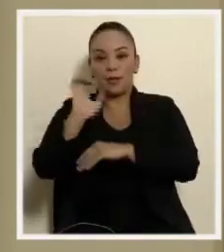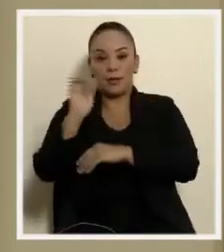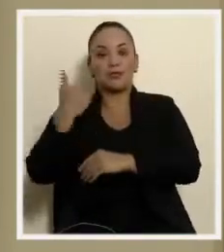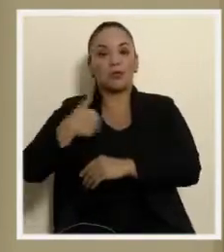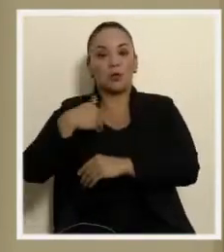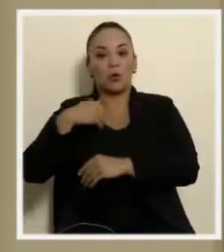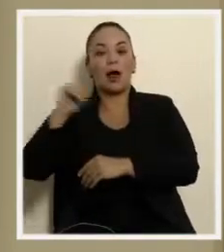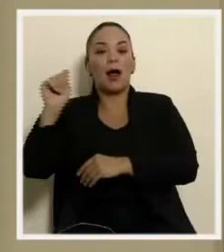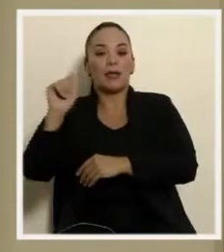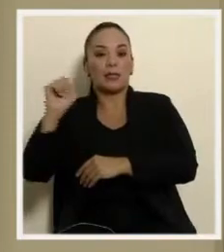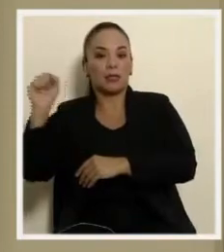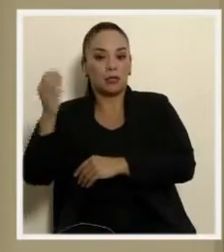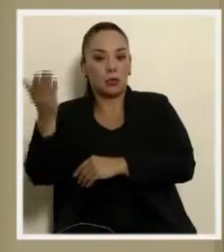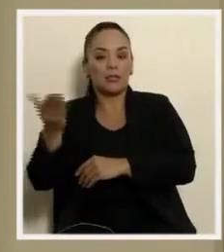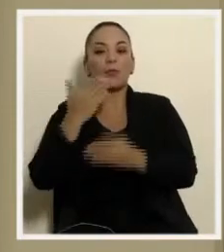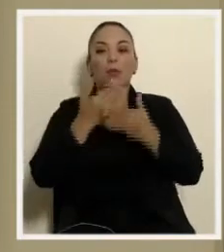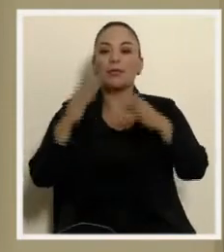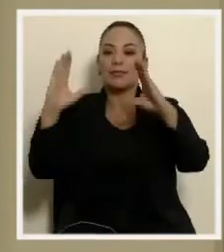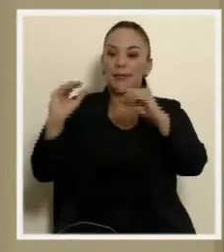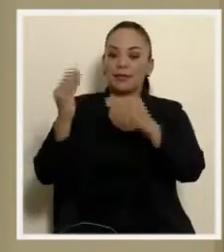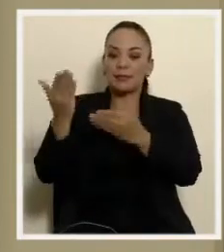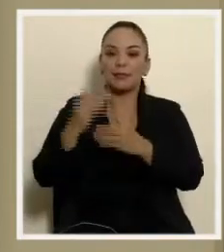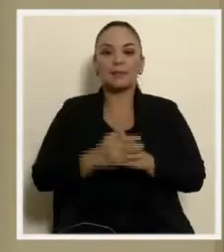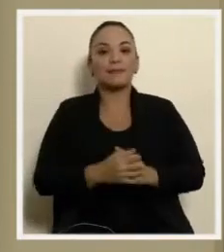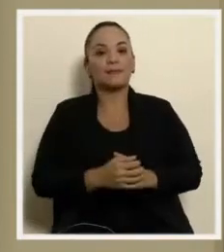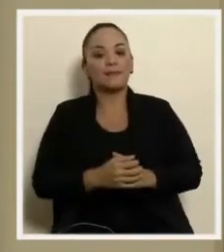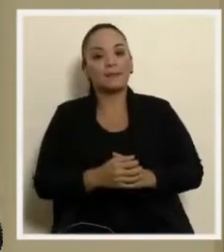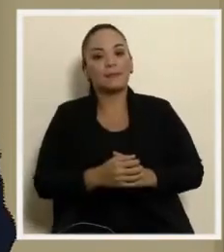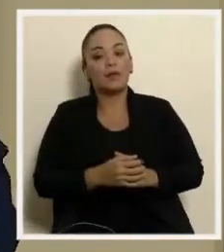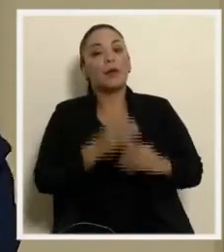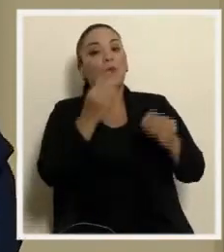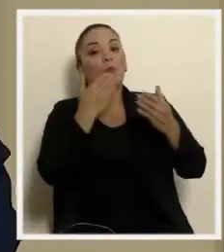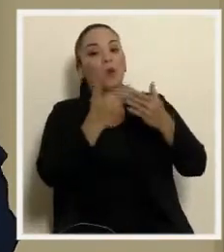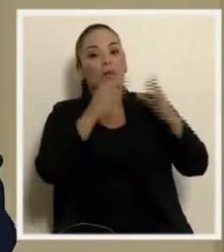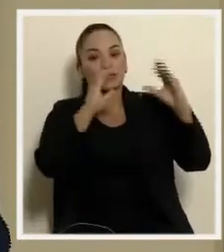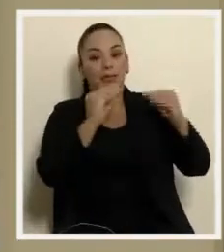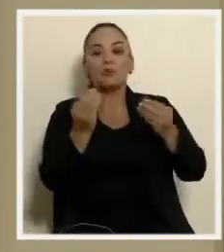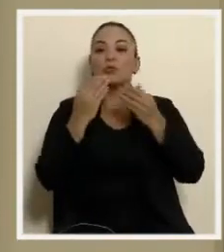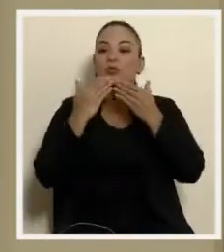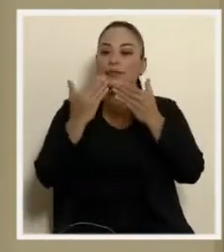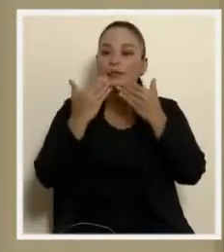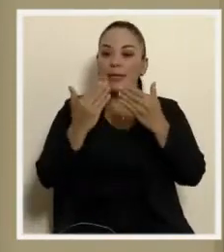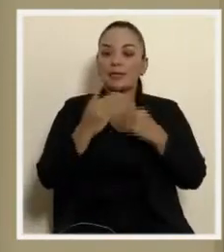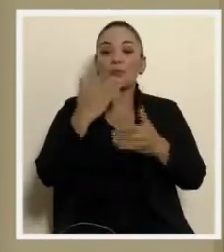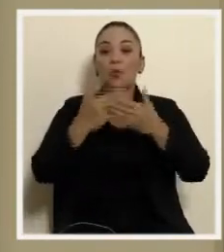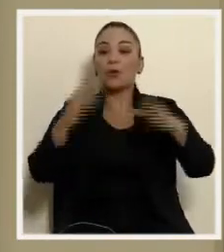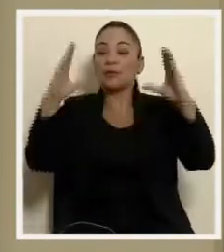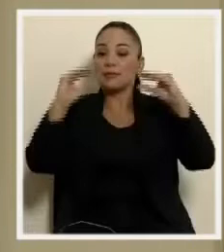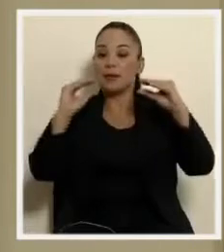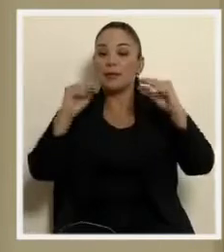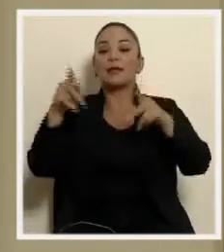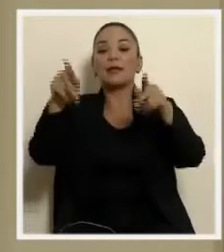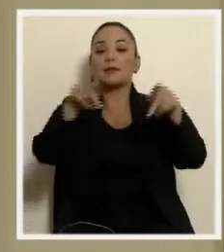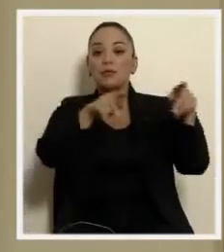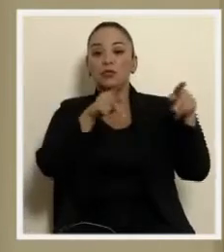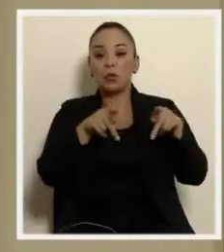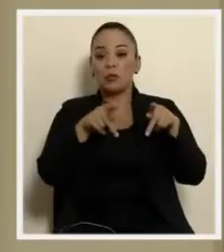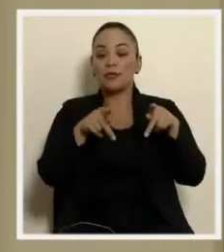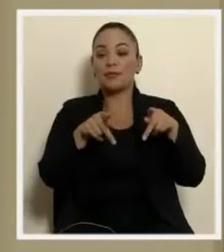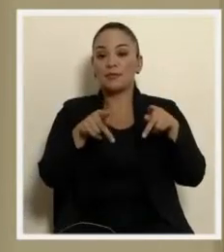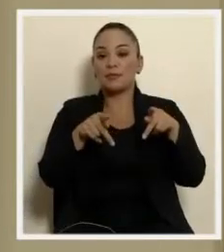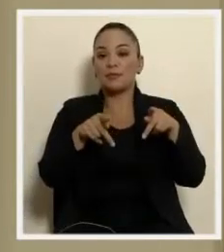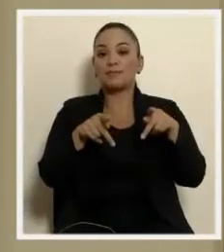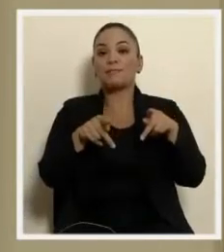señor Alexander Solís. Muy buenas tardes, don Alexander. Muy buenas tardes, muchísimas gracias. Buenas tardes a las personas que están en